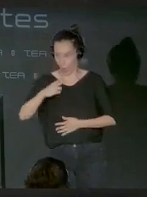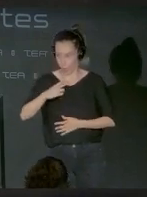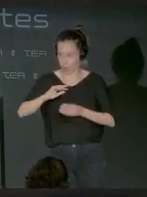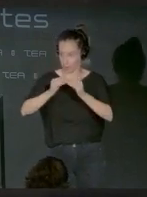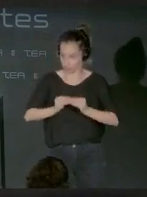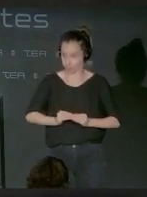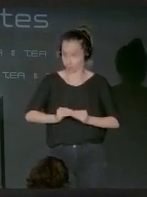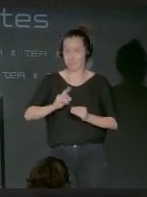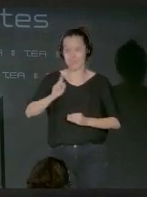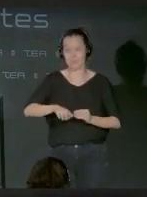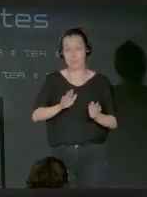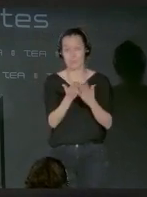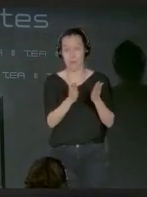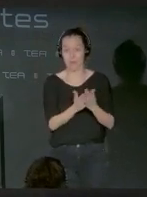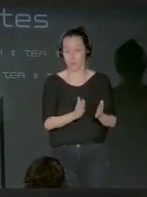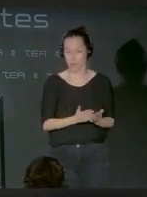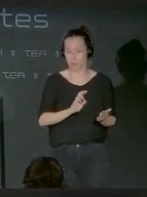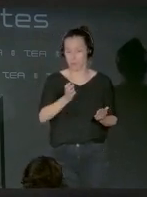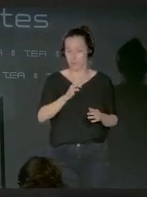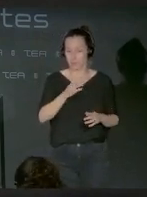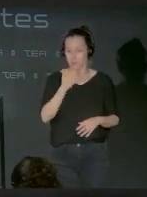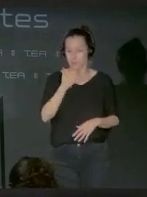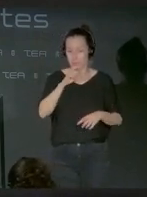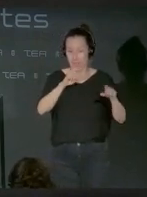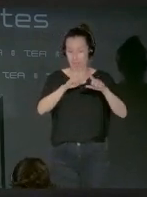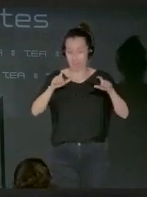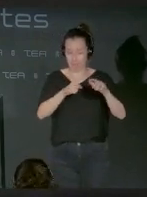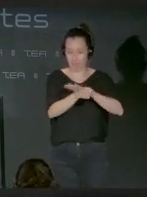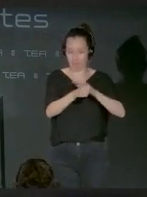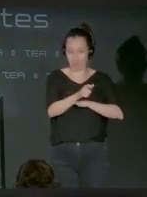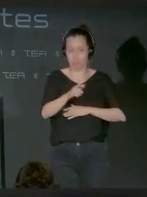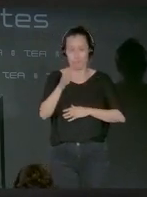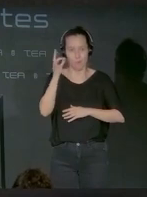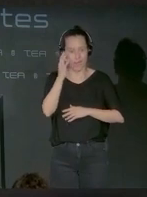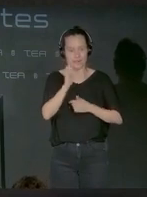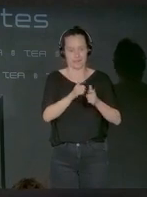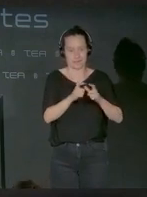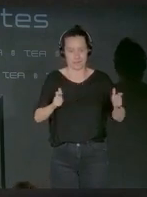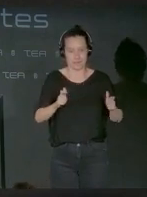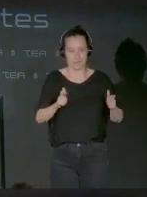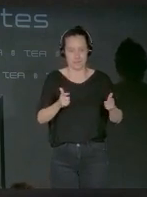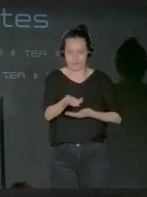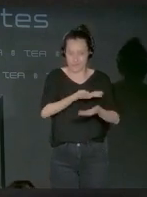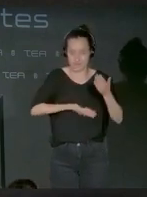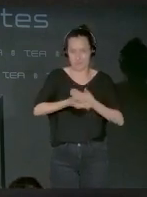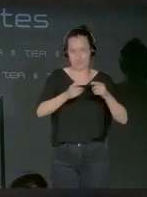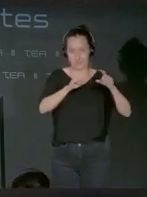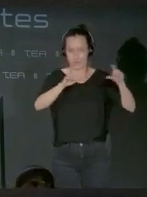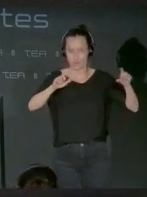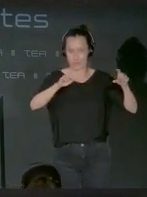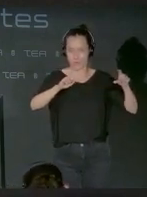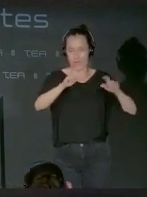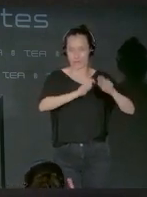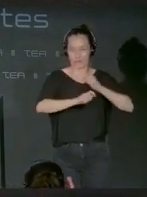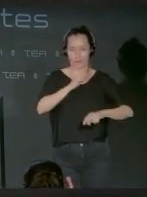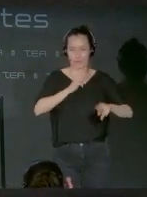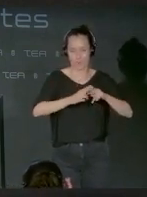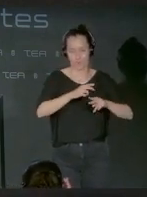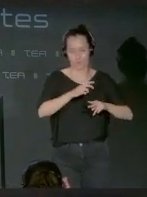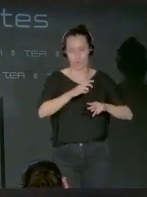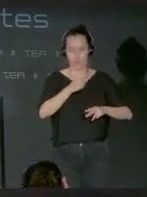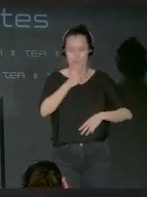mejorar la presencia de las mujeres en las empresas de videojuegos desarrollado con la asociación games como